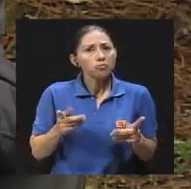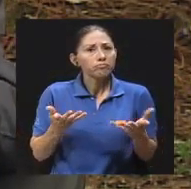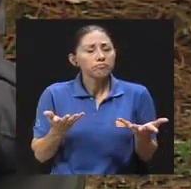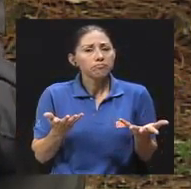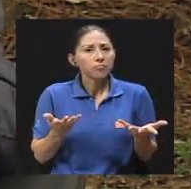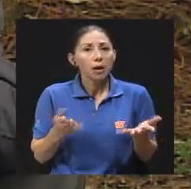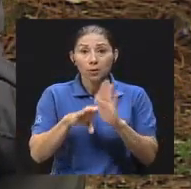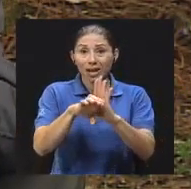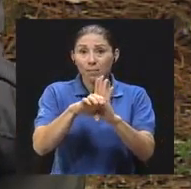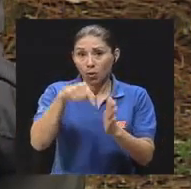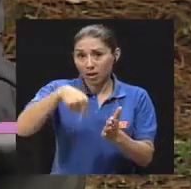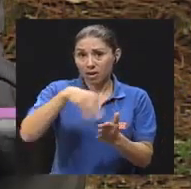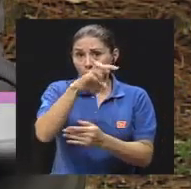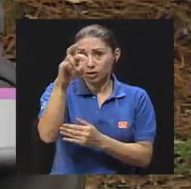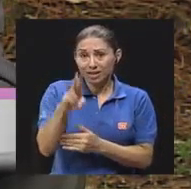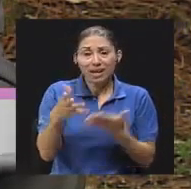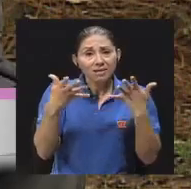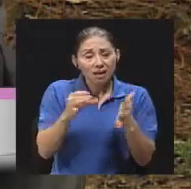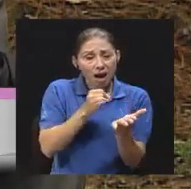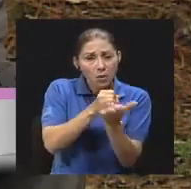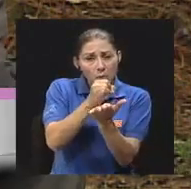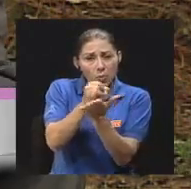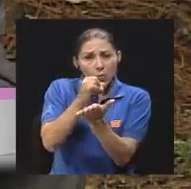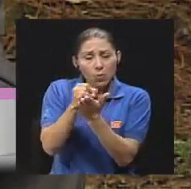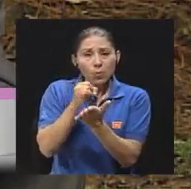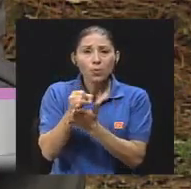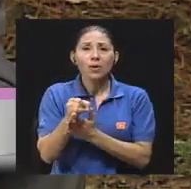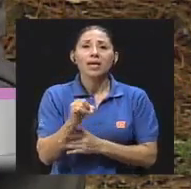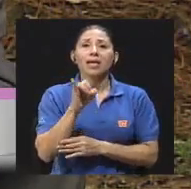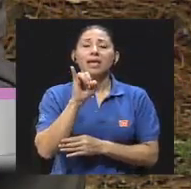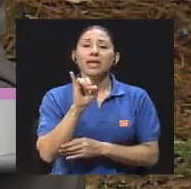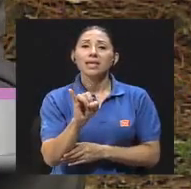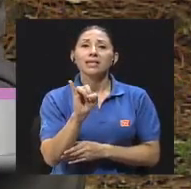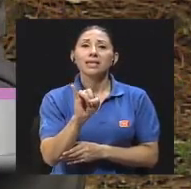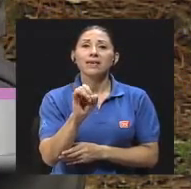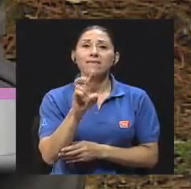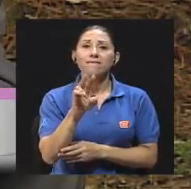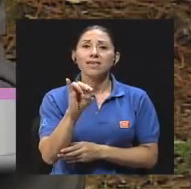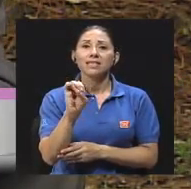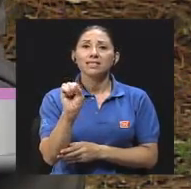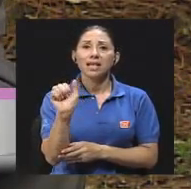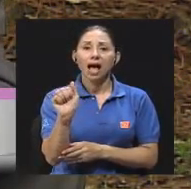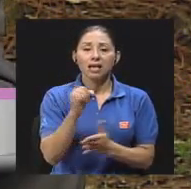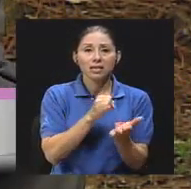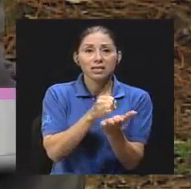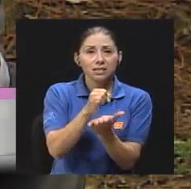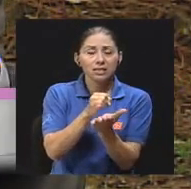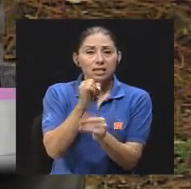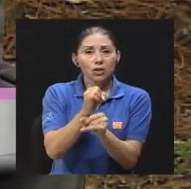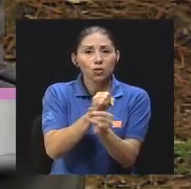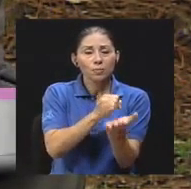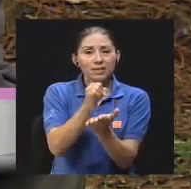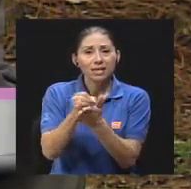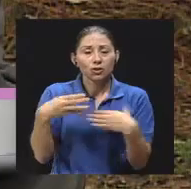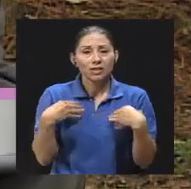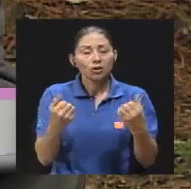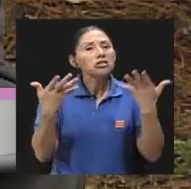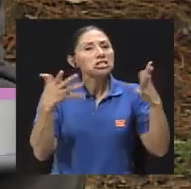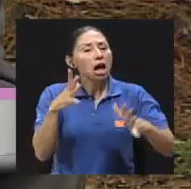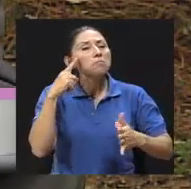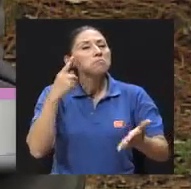aquí en Costa Rica, incluso en el INISA, Instituto de Investigaciones en Salud, se ha demostrado que la población, un promedio